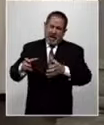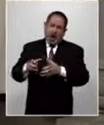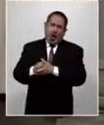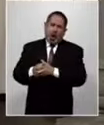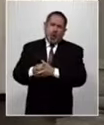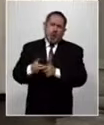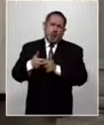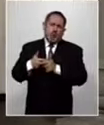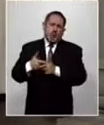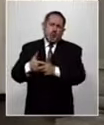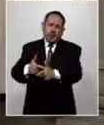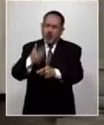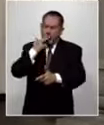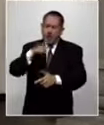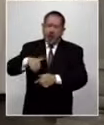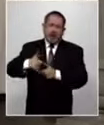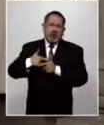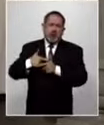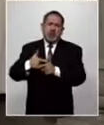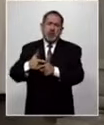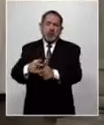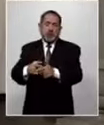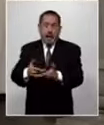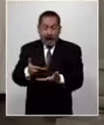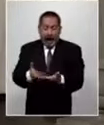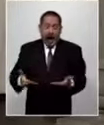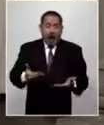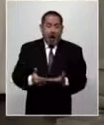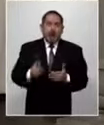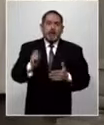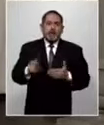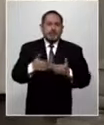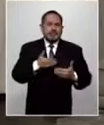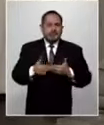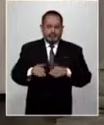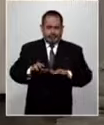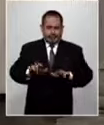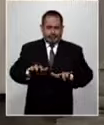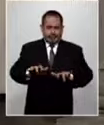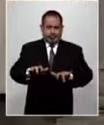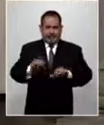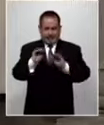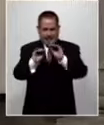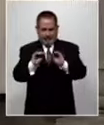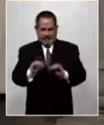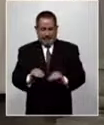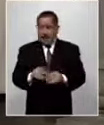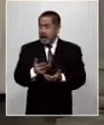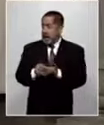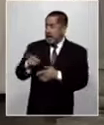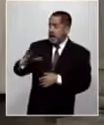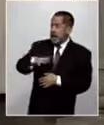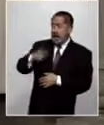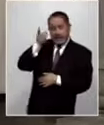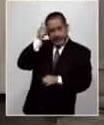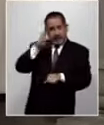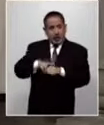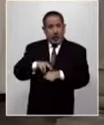la preservación en términos digitales. Aquí está el director del Archivo General de la